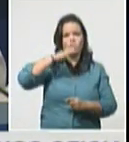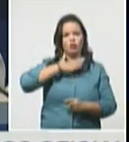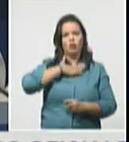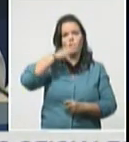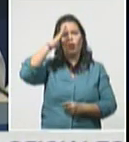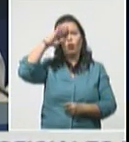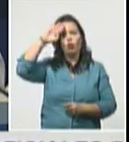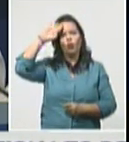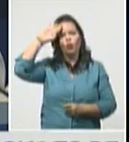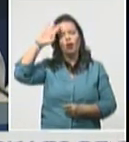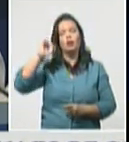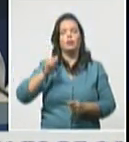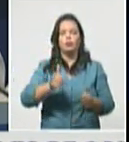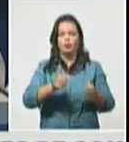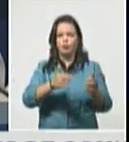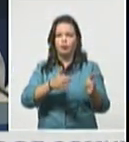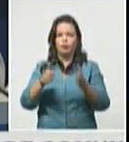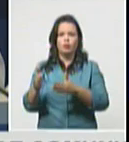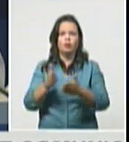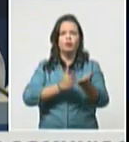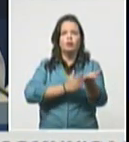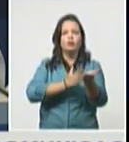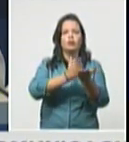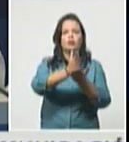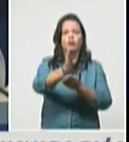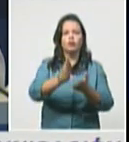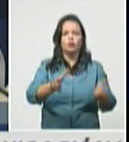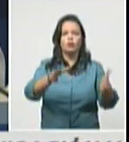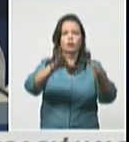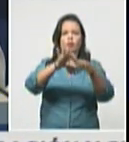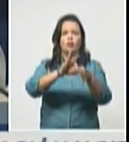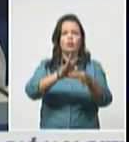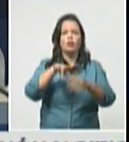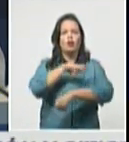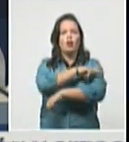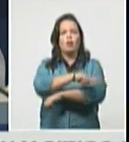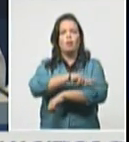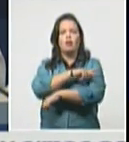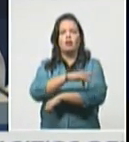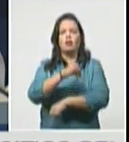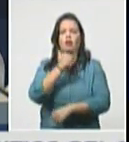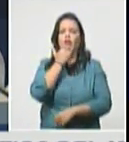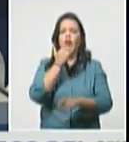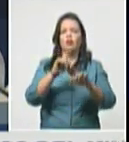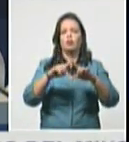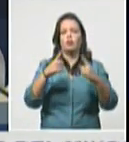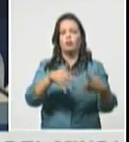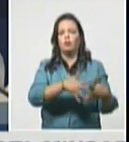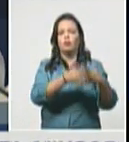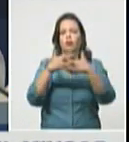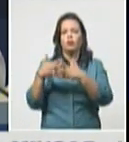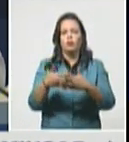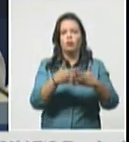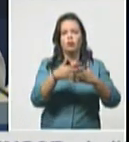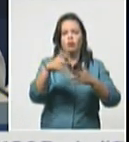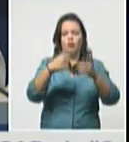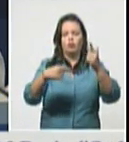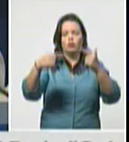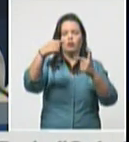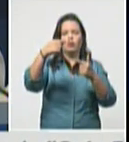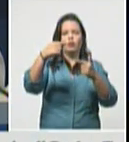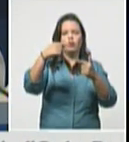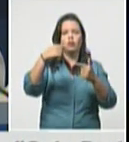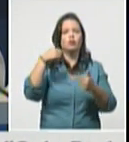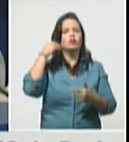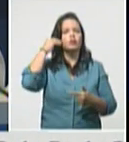relación de los países más afectados, pues Estados Unidos a la cabeza. Aquí por el corte no me